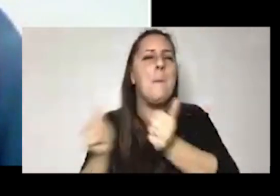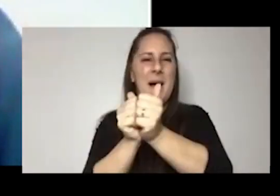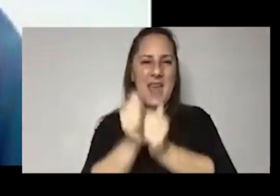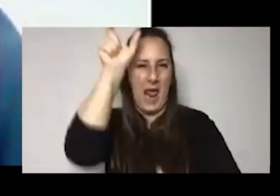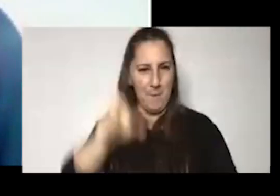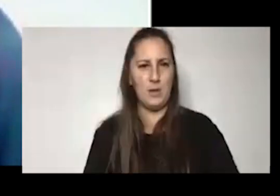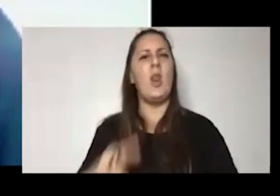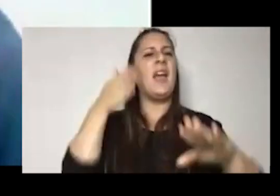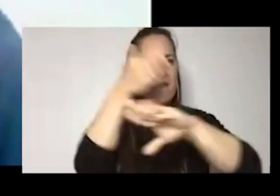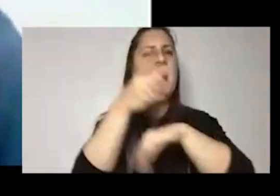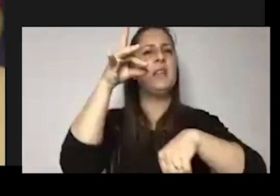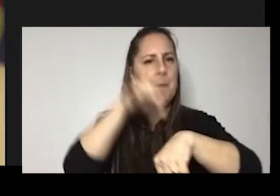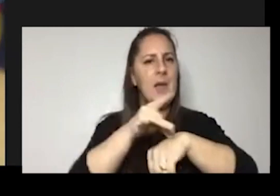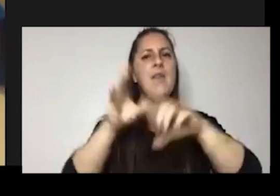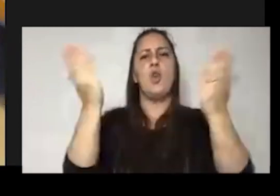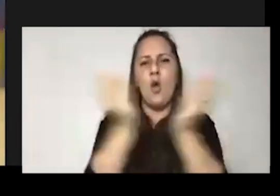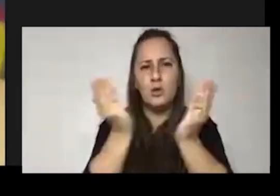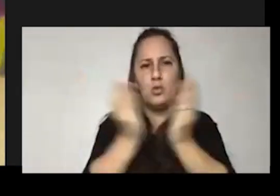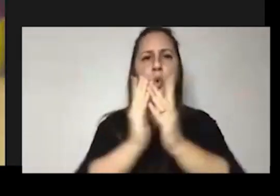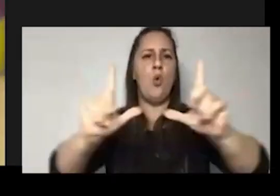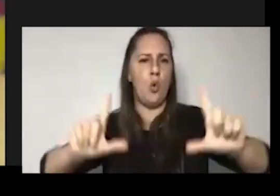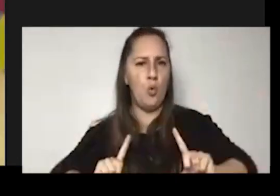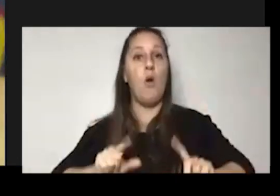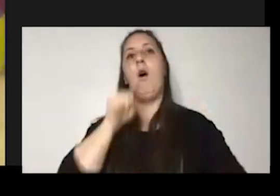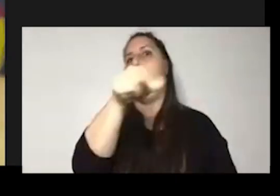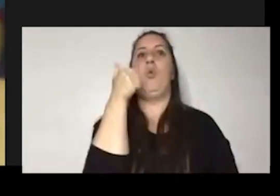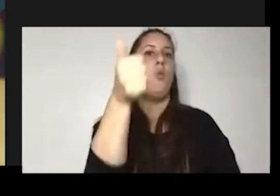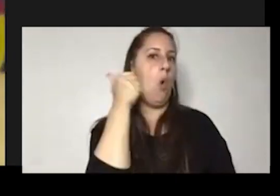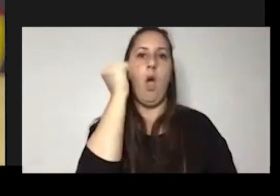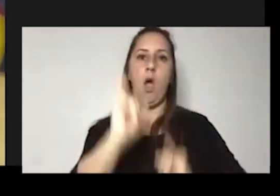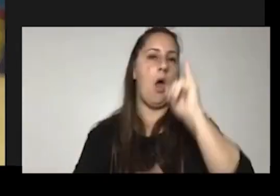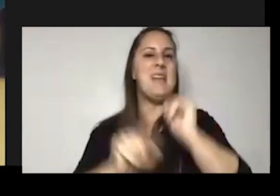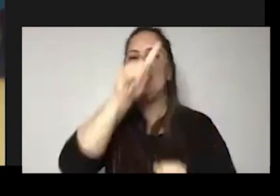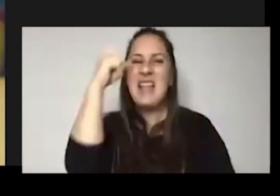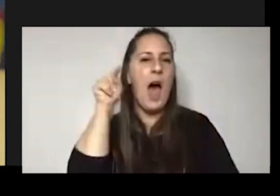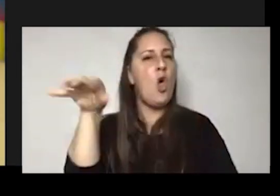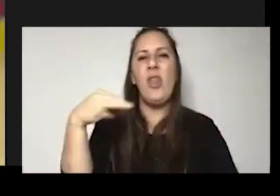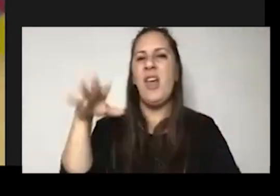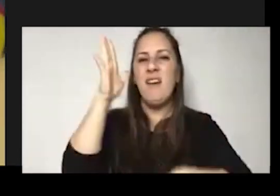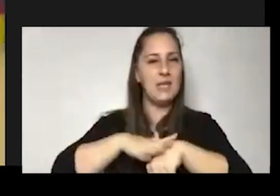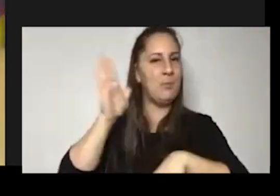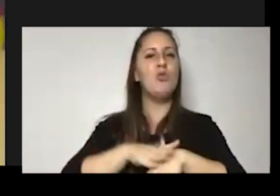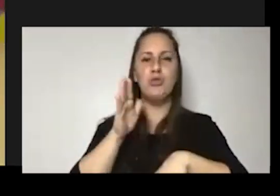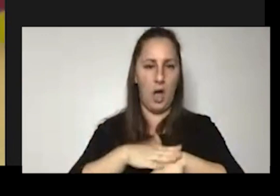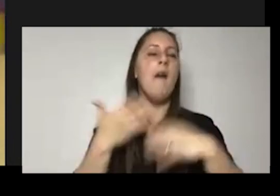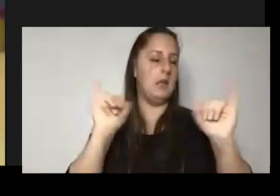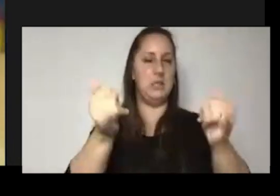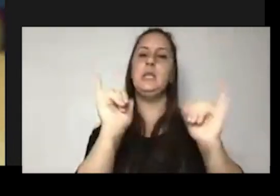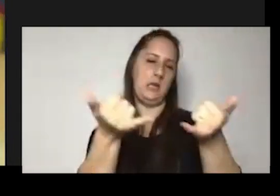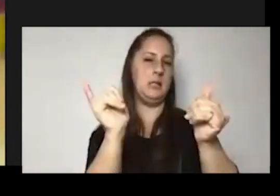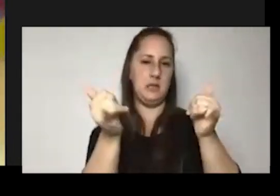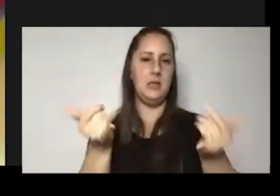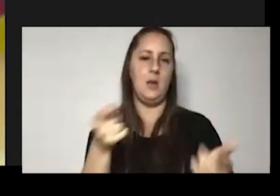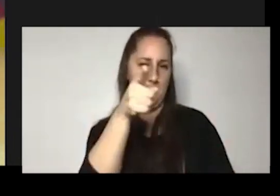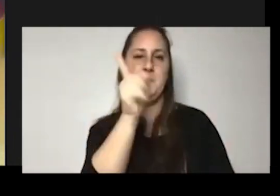que se hagan los estudios. Muy bueno lo que vos decís, el Estado se tiene que hacer cargo y nadie. Es como vos dijiste,